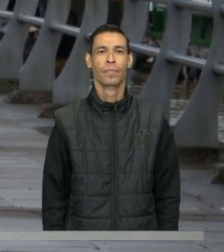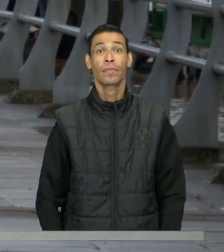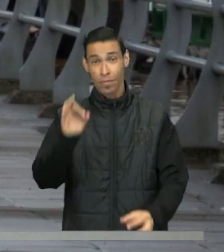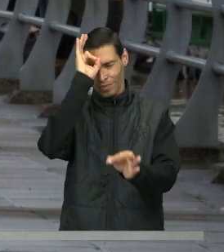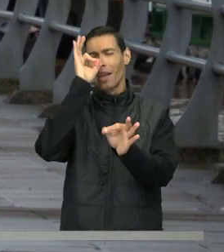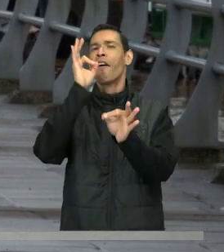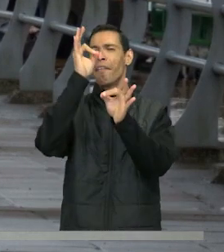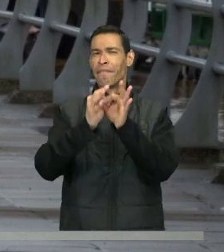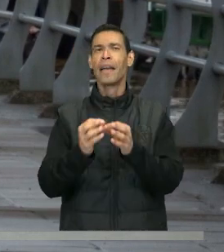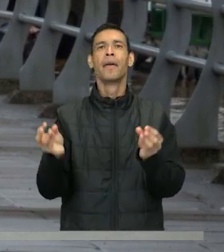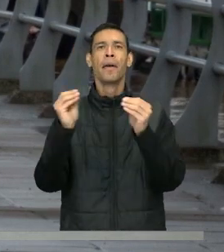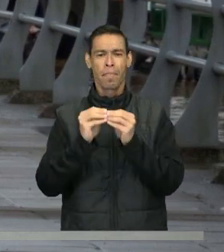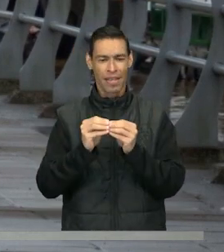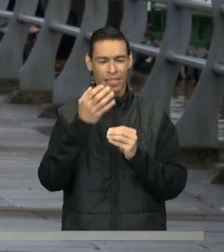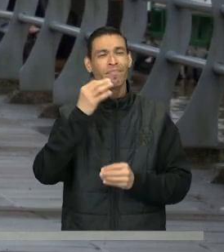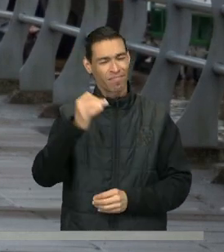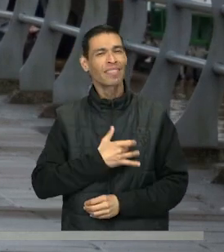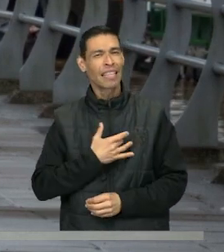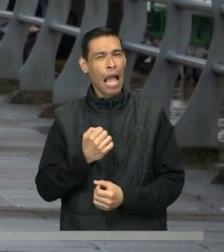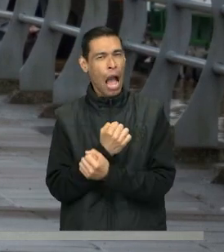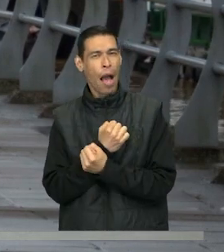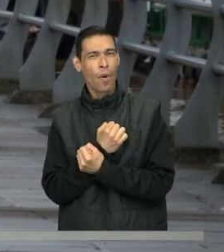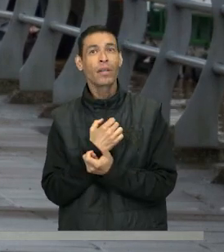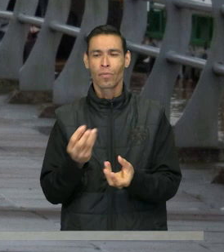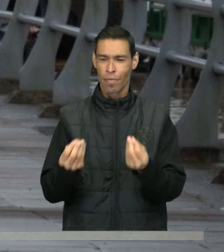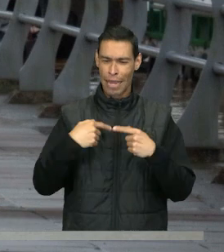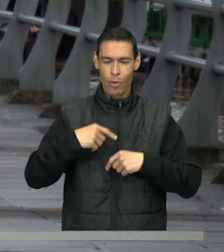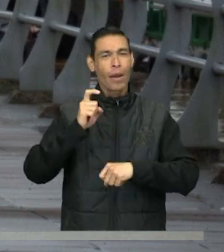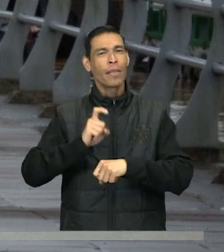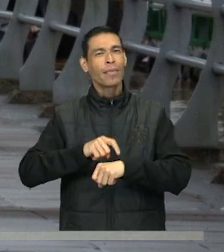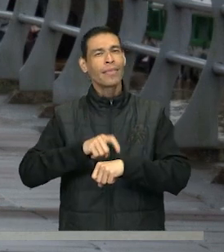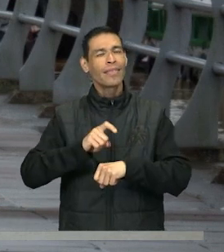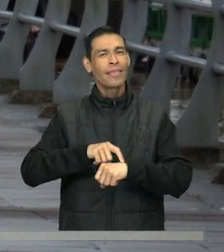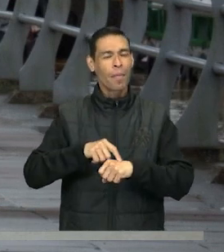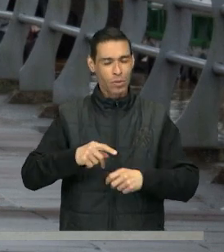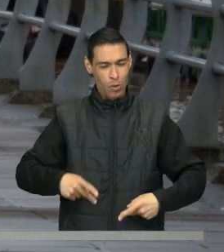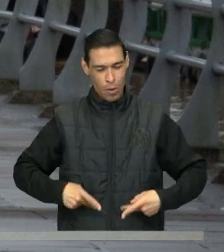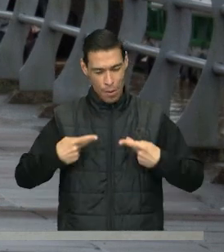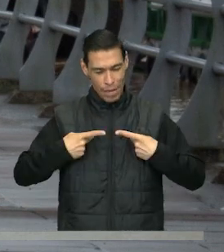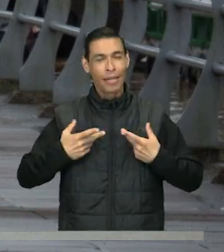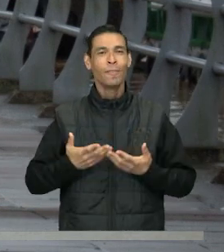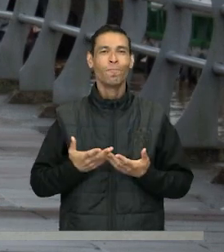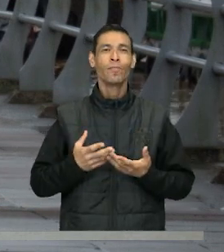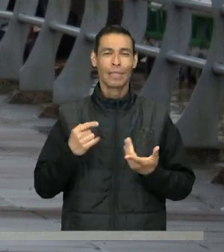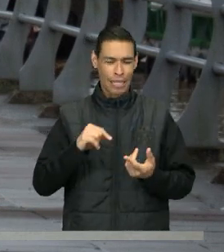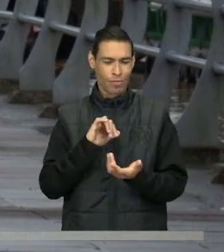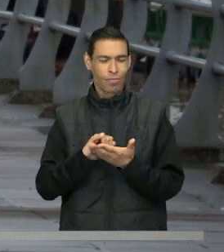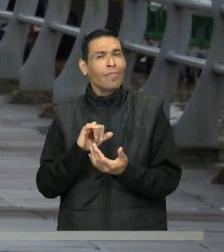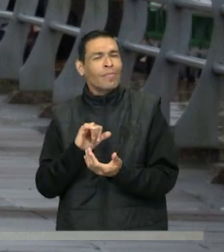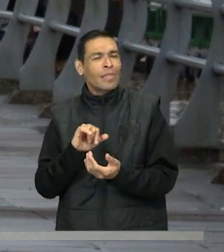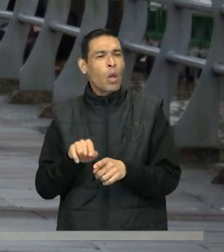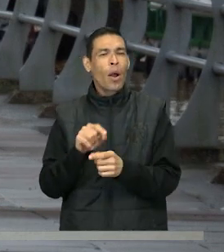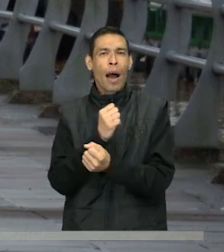amor me ha regalado los momentos más hermosos de la vida. Ese amor que te hace vibrar cuando abrazas a tu mamá,